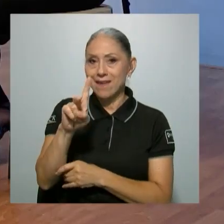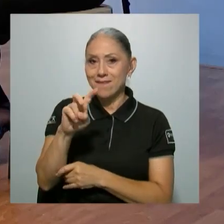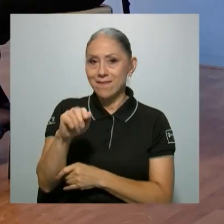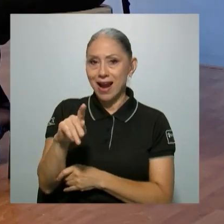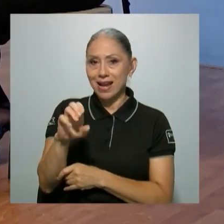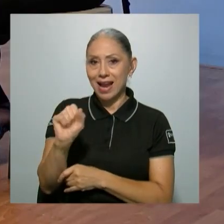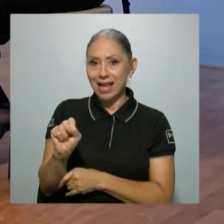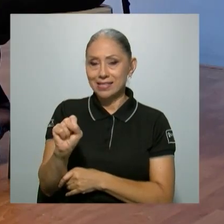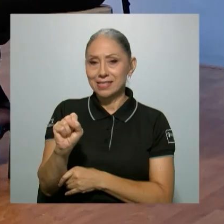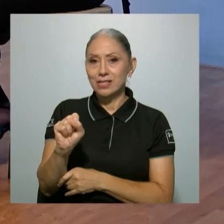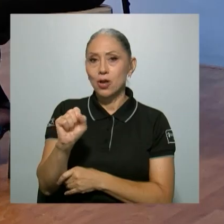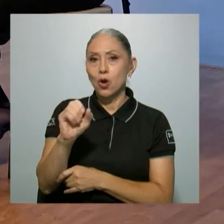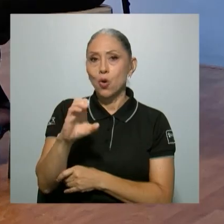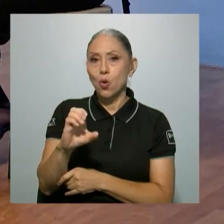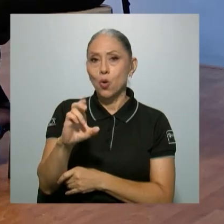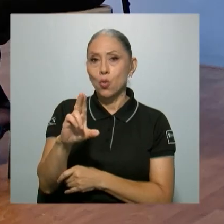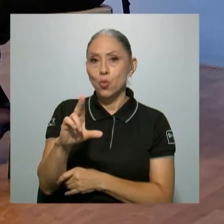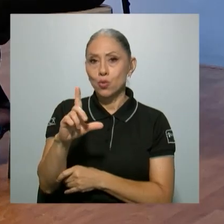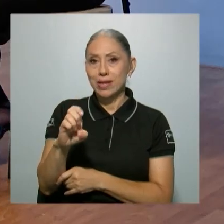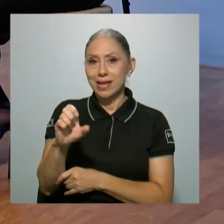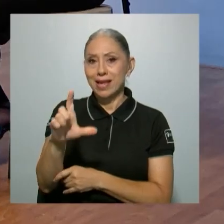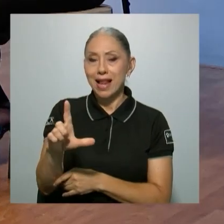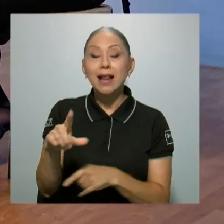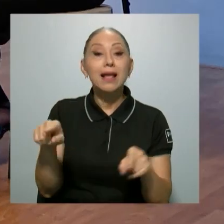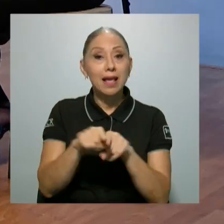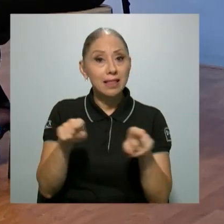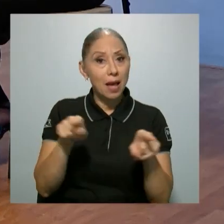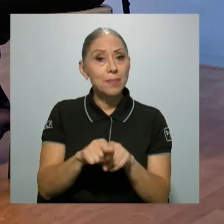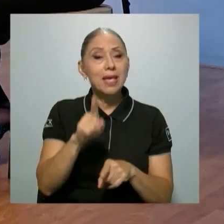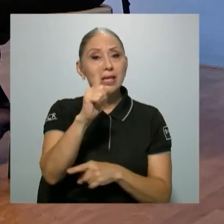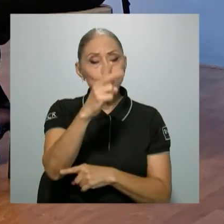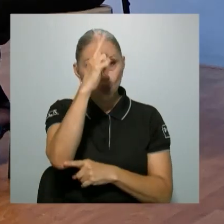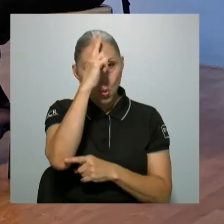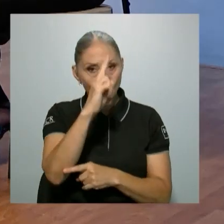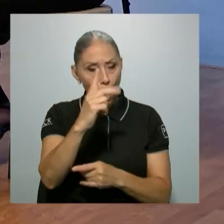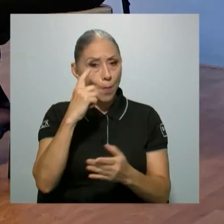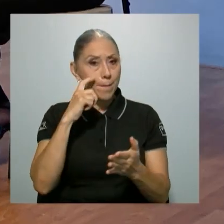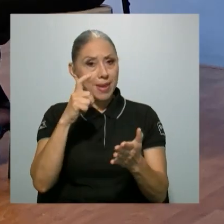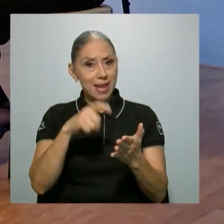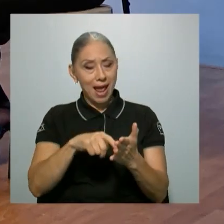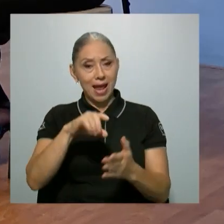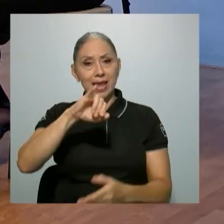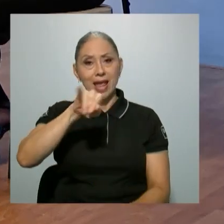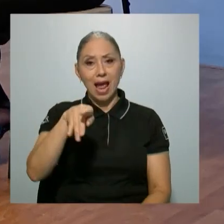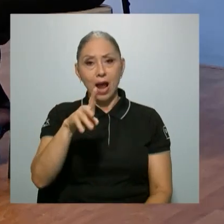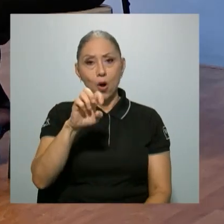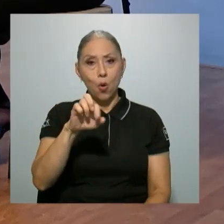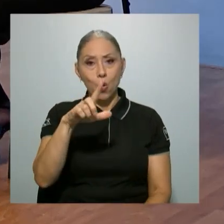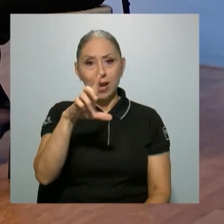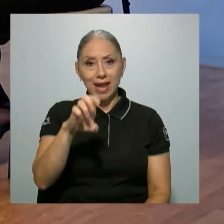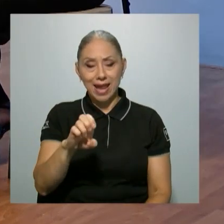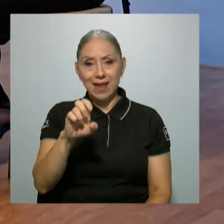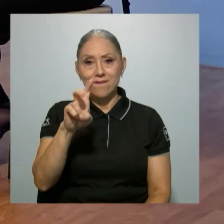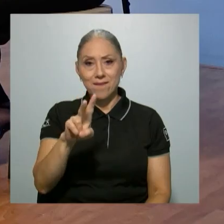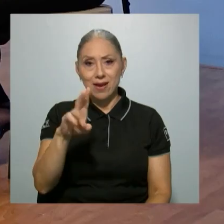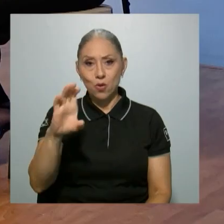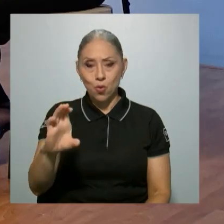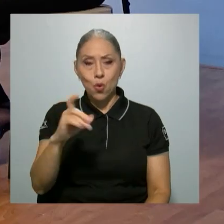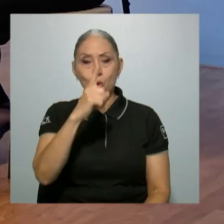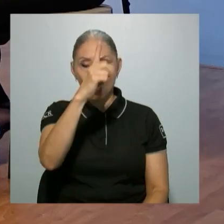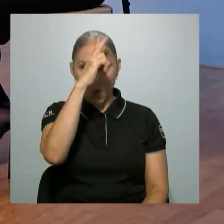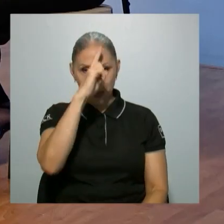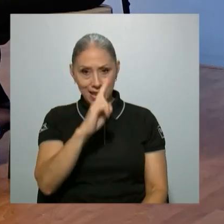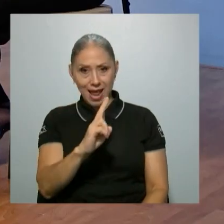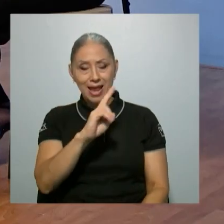que también creo que es un homenaje a Jorge, es un homenaje a todos ustedes en el Estado de la